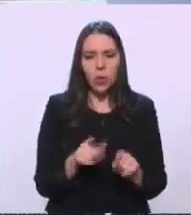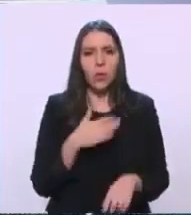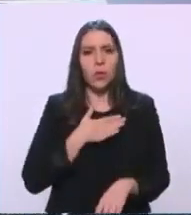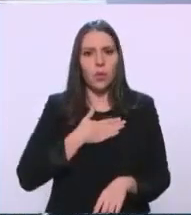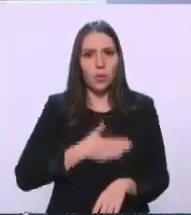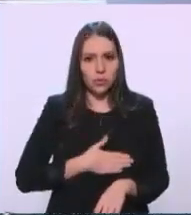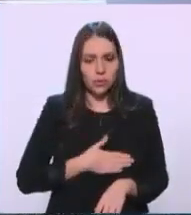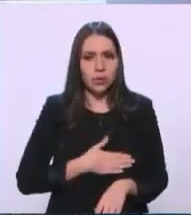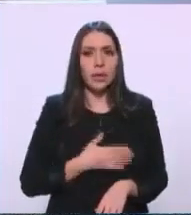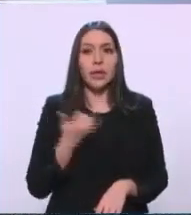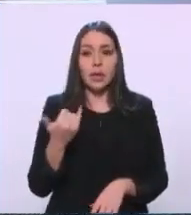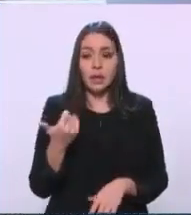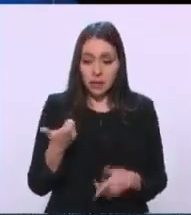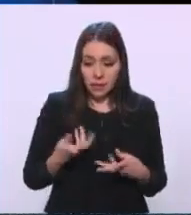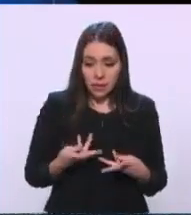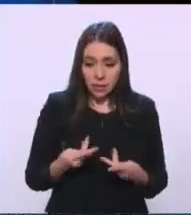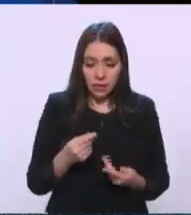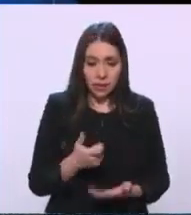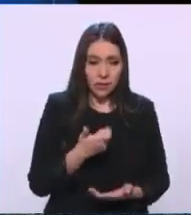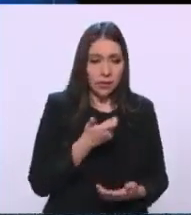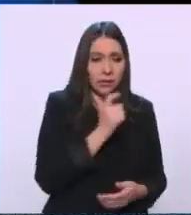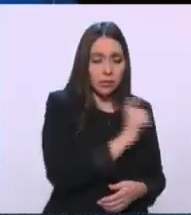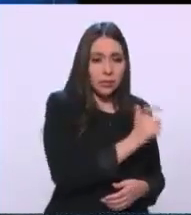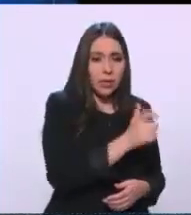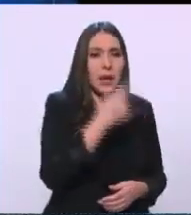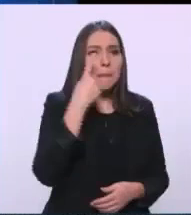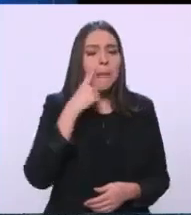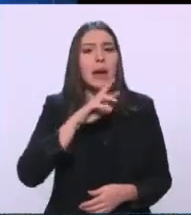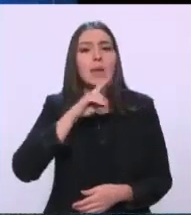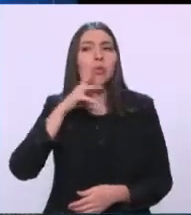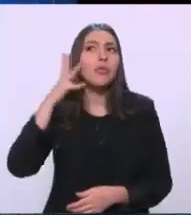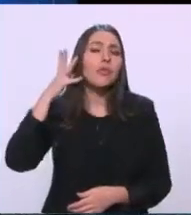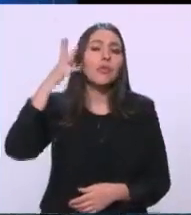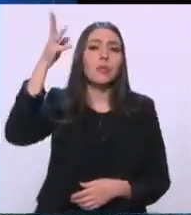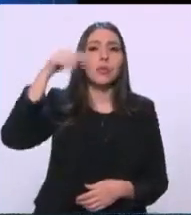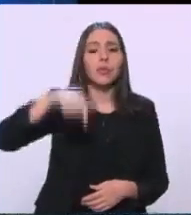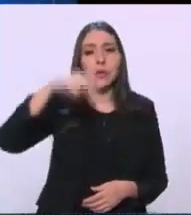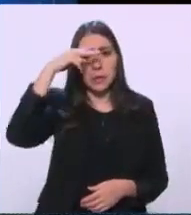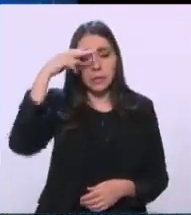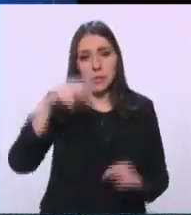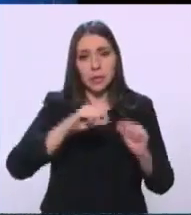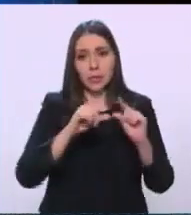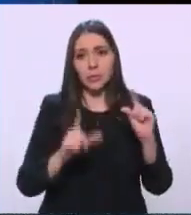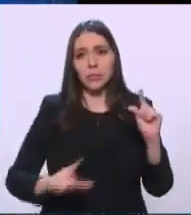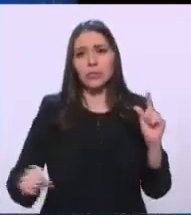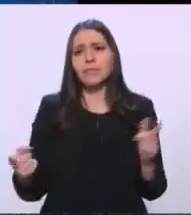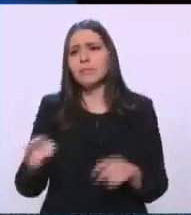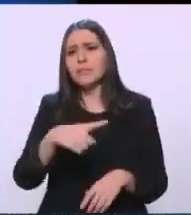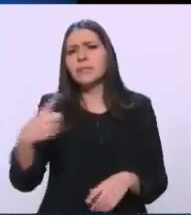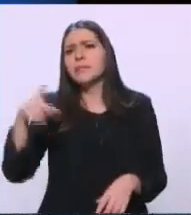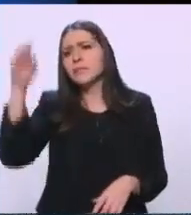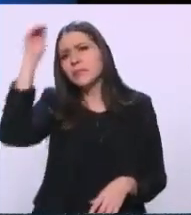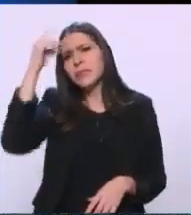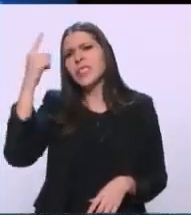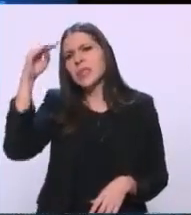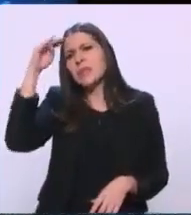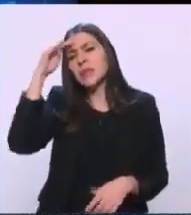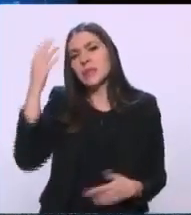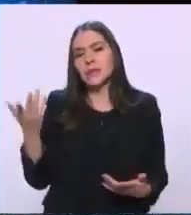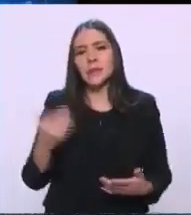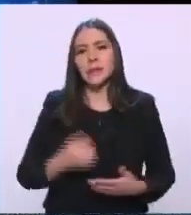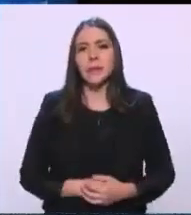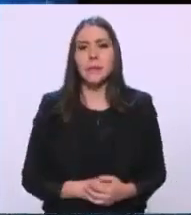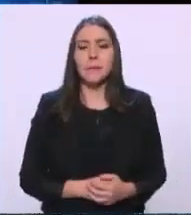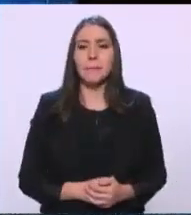en el desarrollo de nuestro país. ¿Qué pensaron de esto, Jonathan? Volvemos contigo. Coincido, es importante